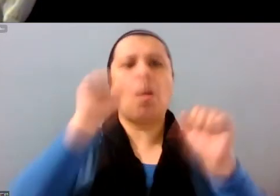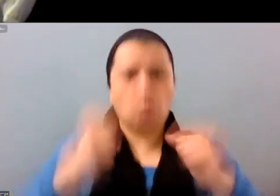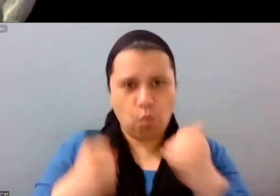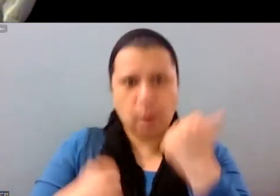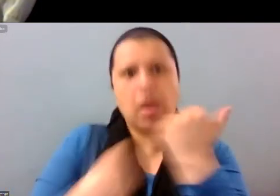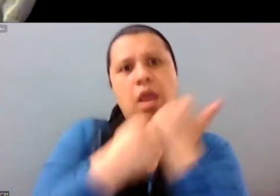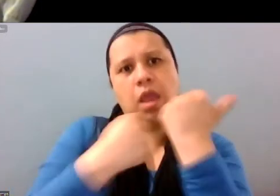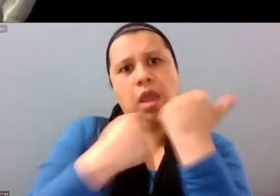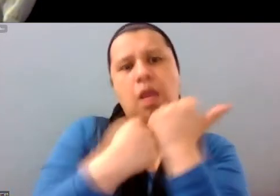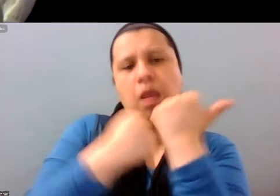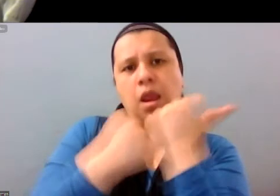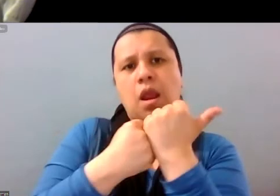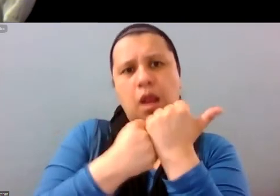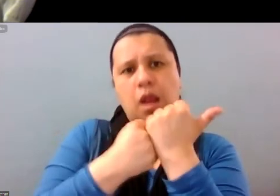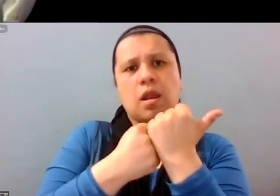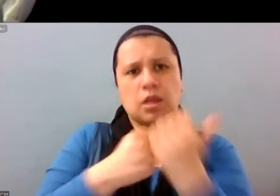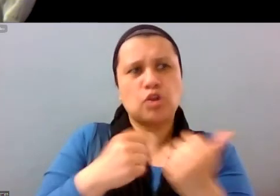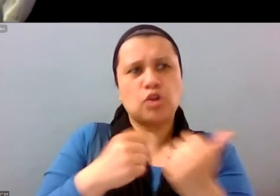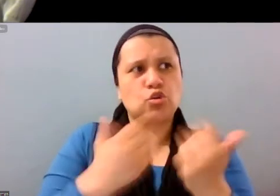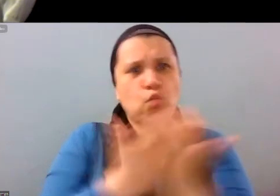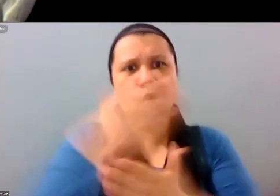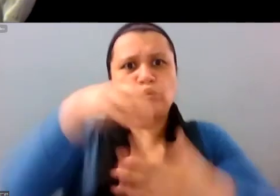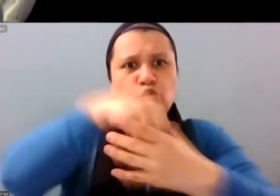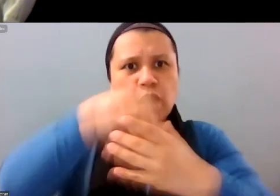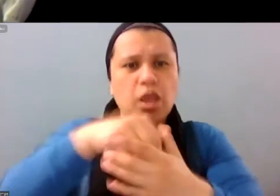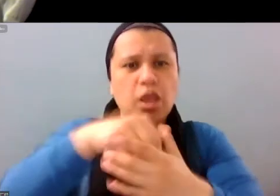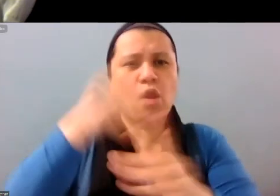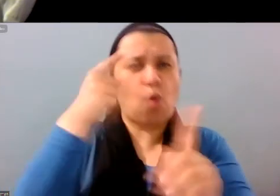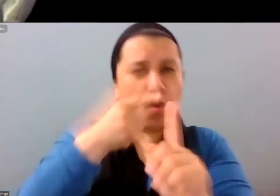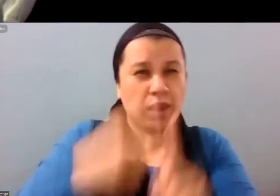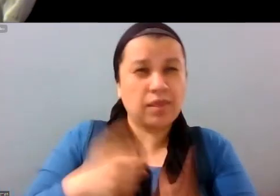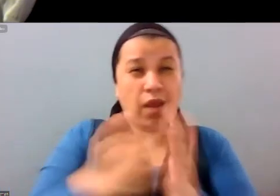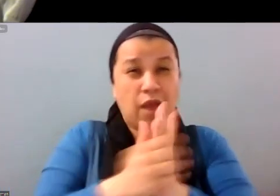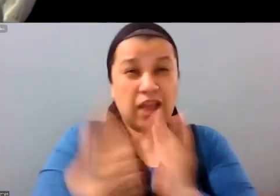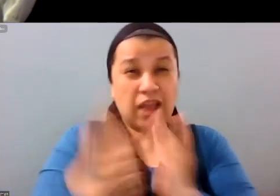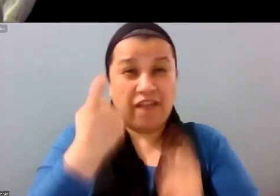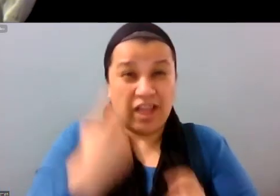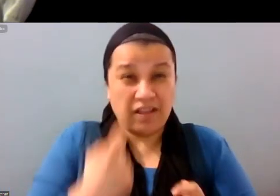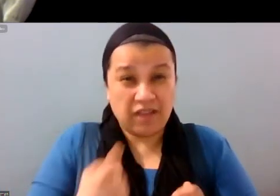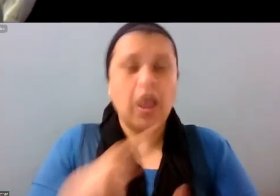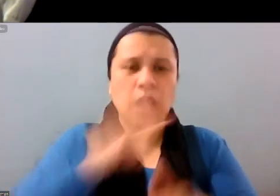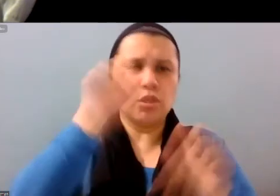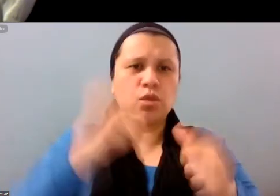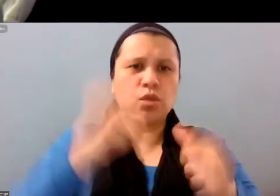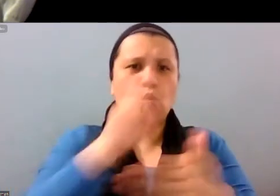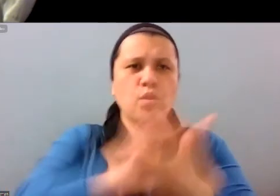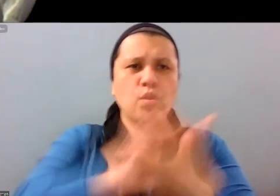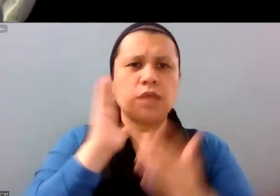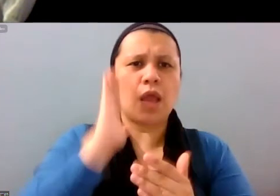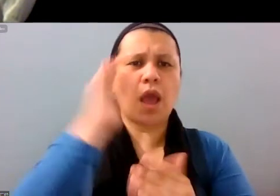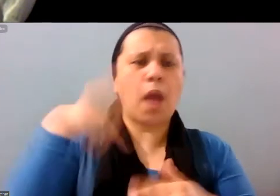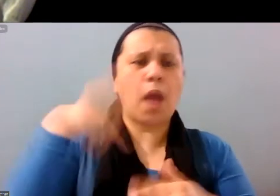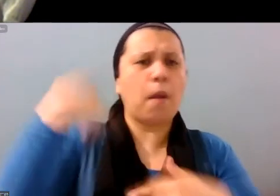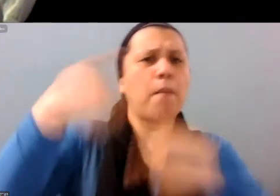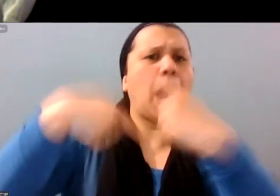en esos contenidos objetivos habilidades que no tuvimos la oportunidad de desarrollar este año